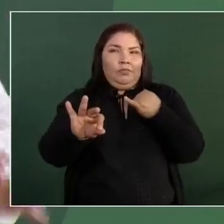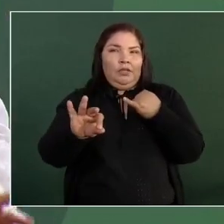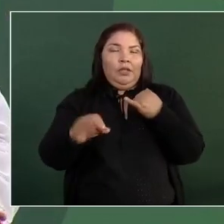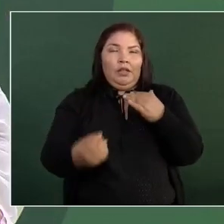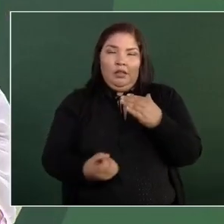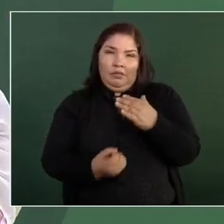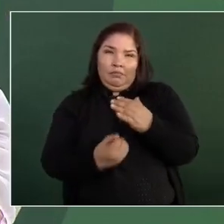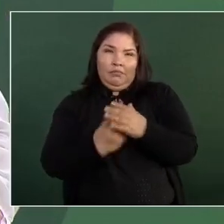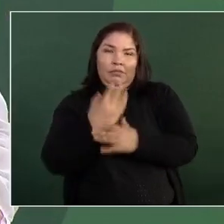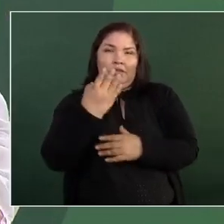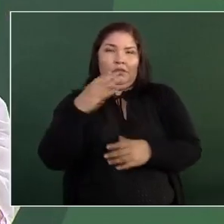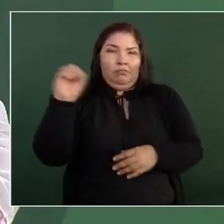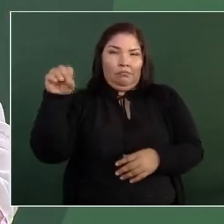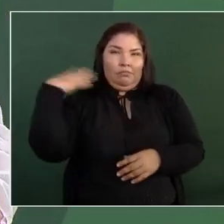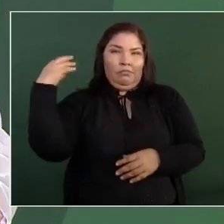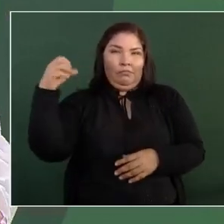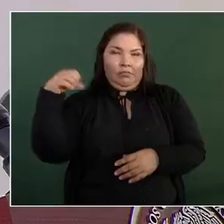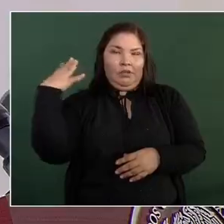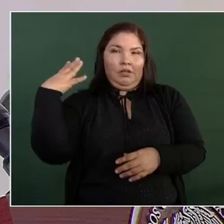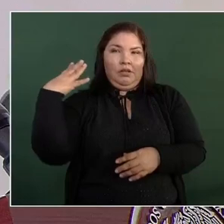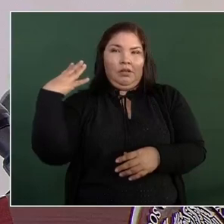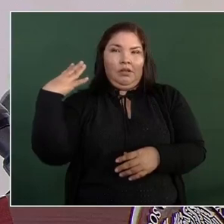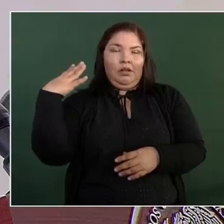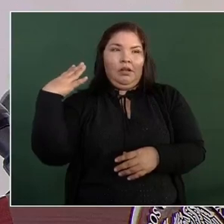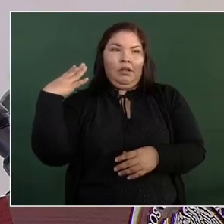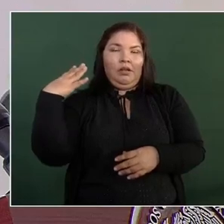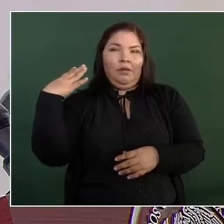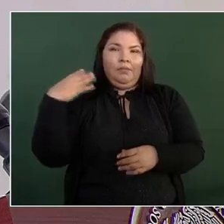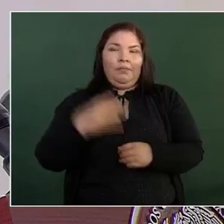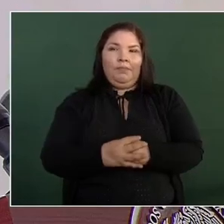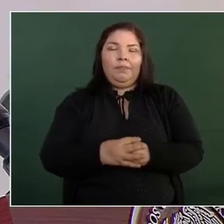mañanera, pues la respuesta que me han dado